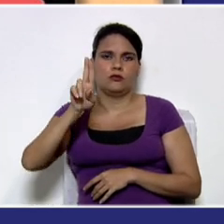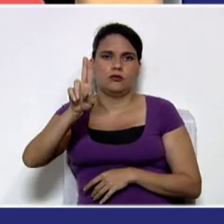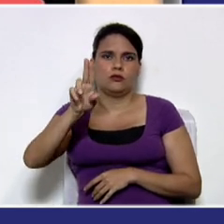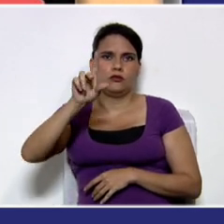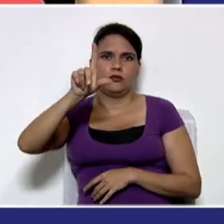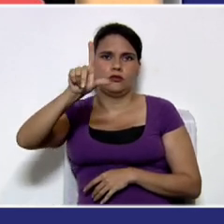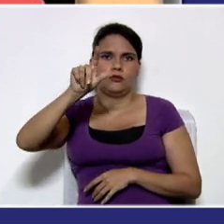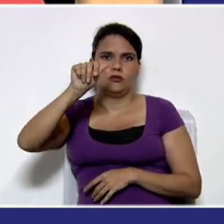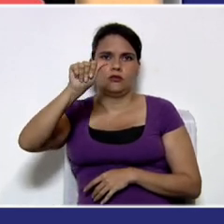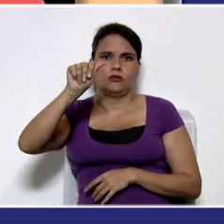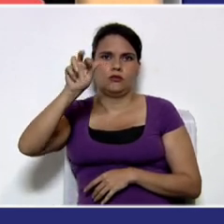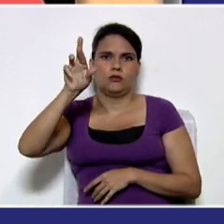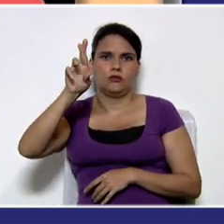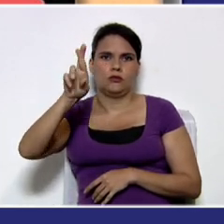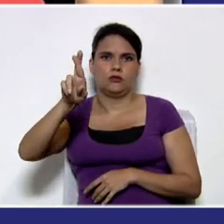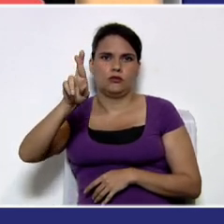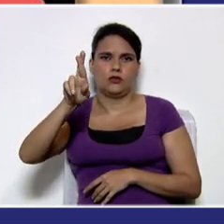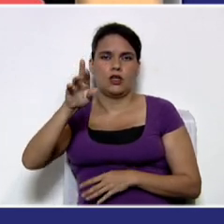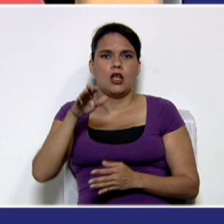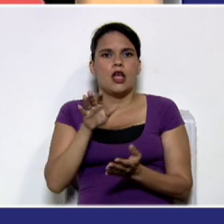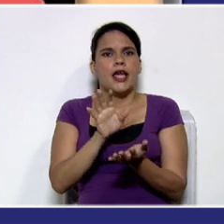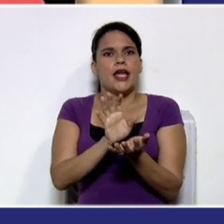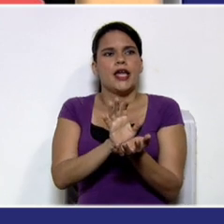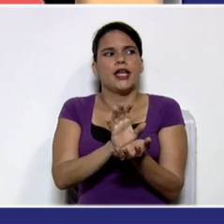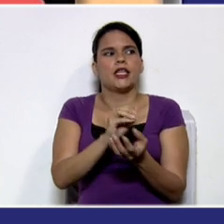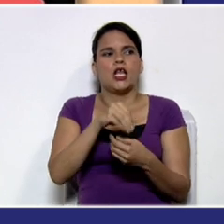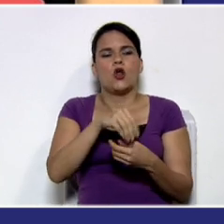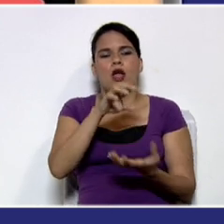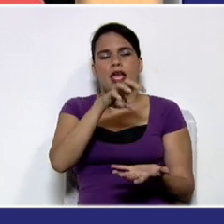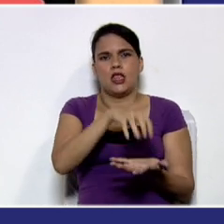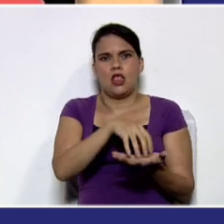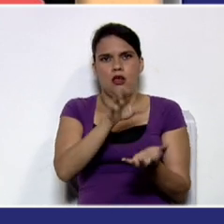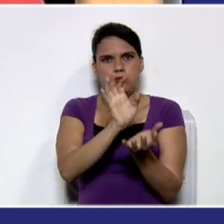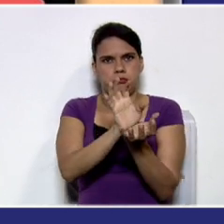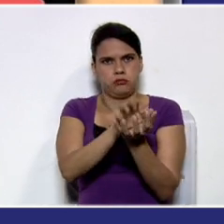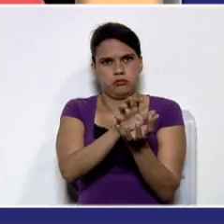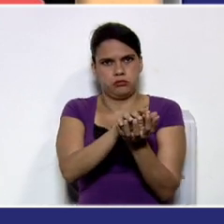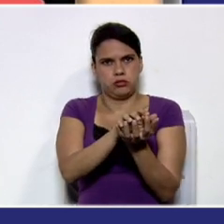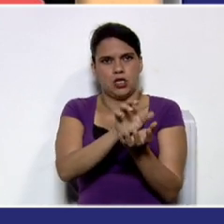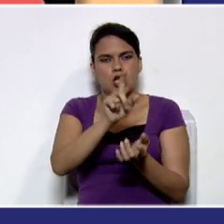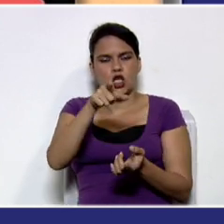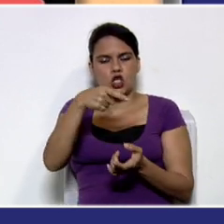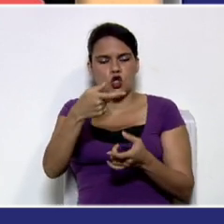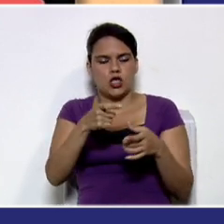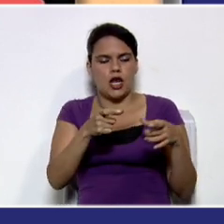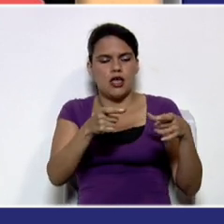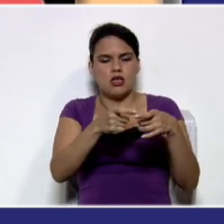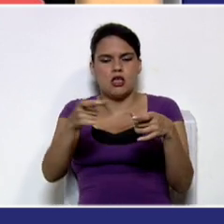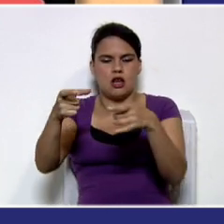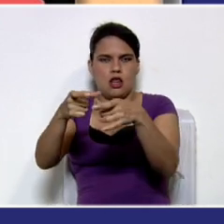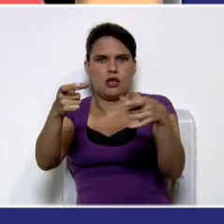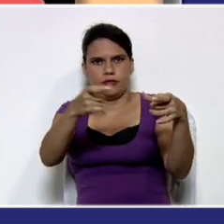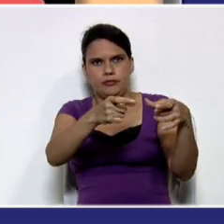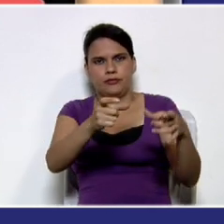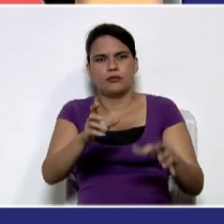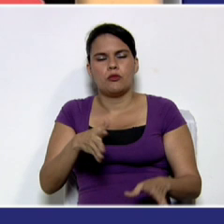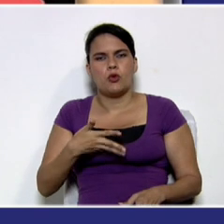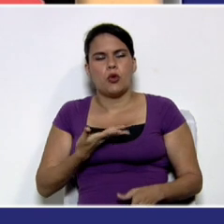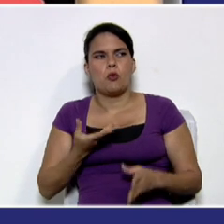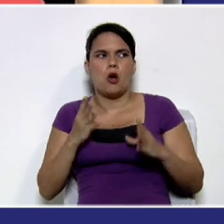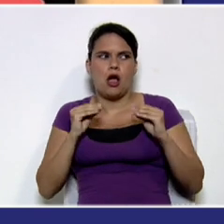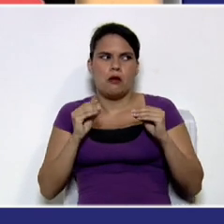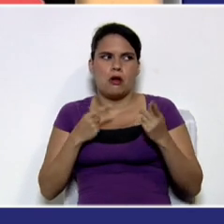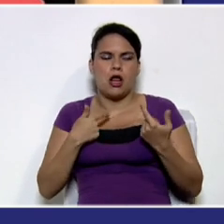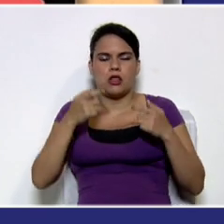conformada por los estados Nueva Esparta y las dependencias federales, y aquí podemos hablar de una población menor, en este